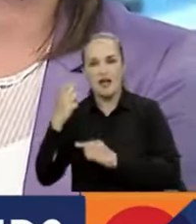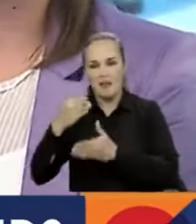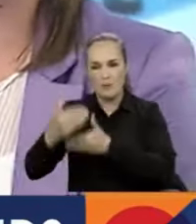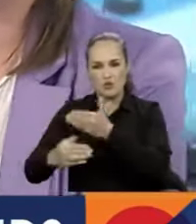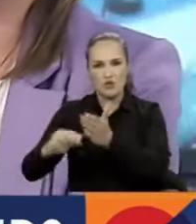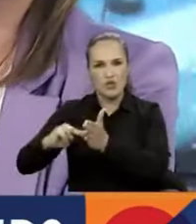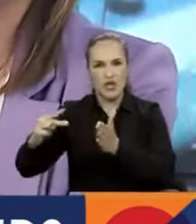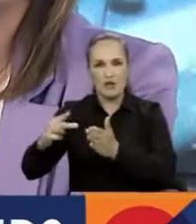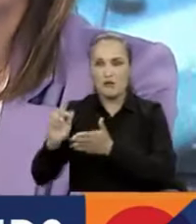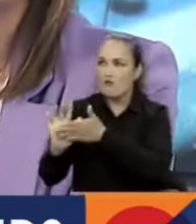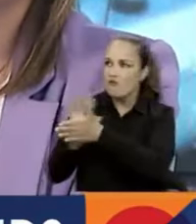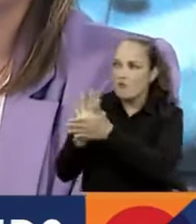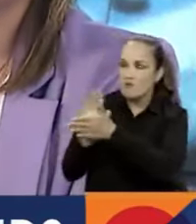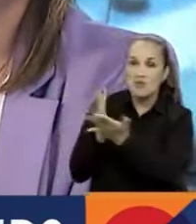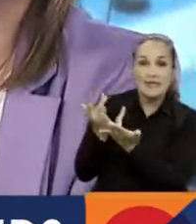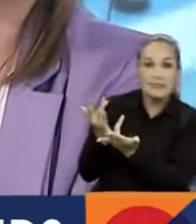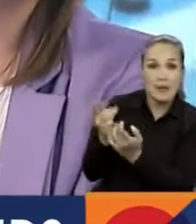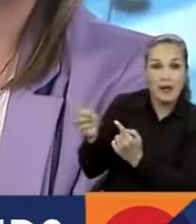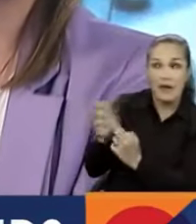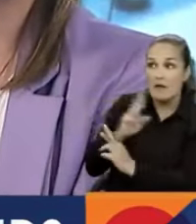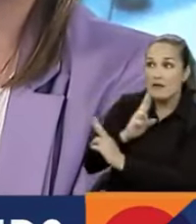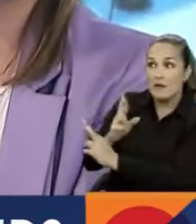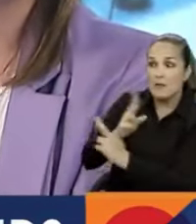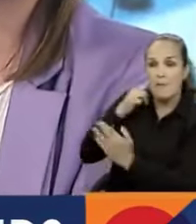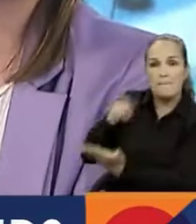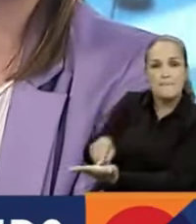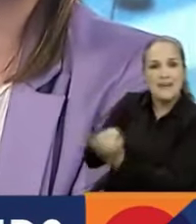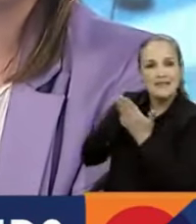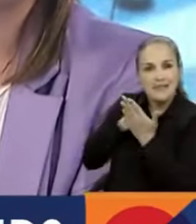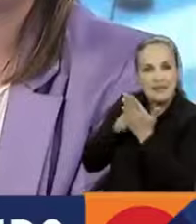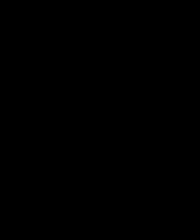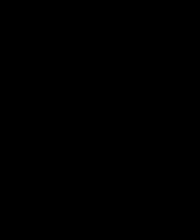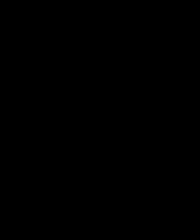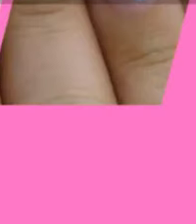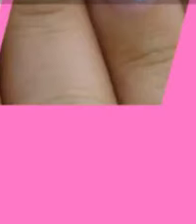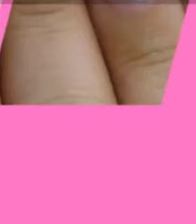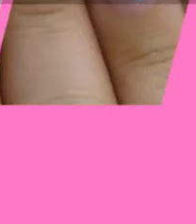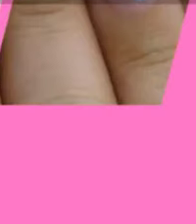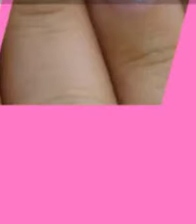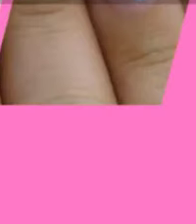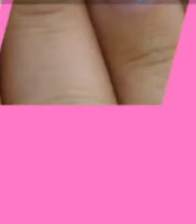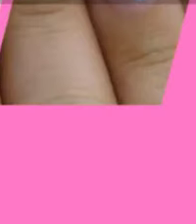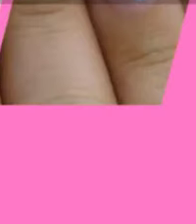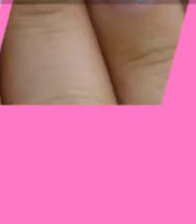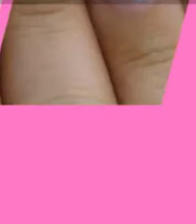es muy importante que la Contraloría General de la República presente sus informes y esos resultados al país.